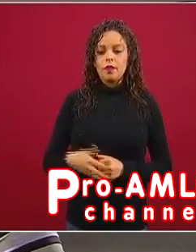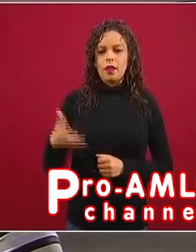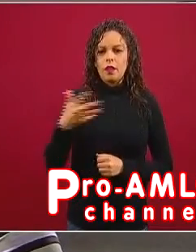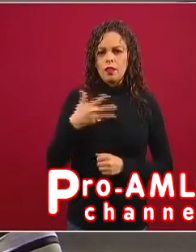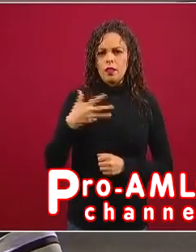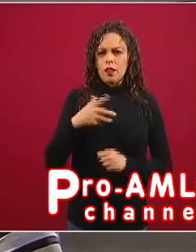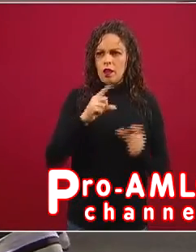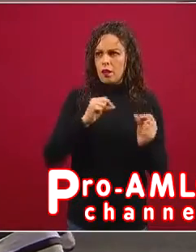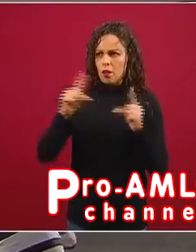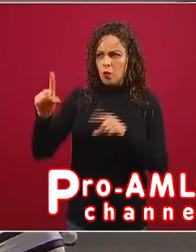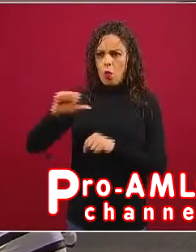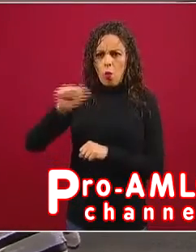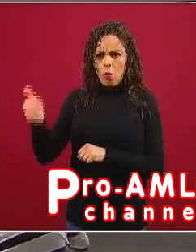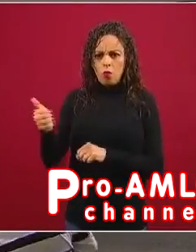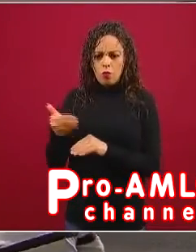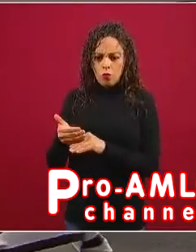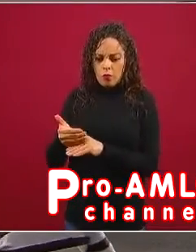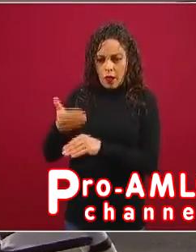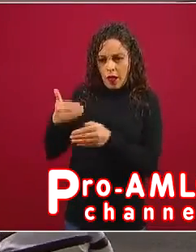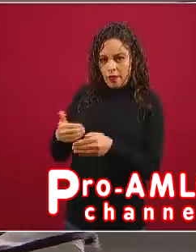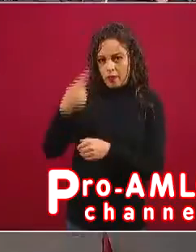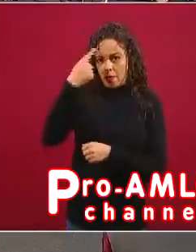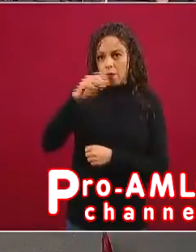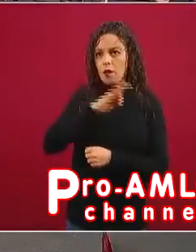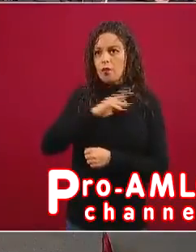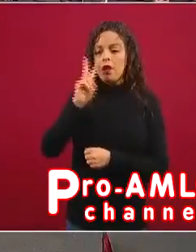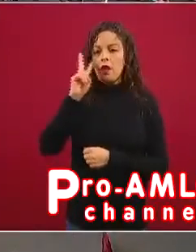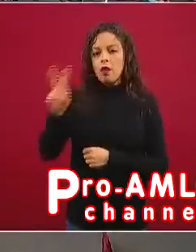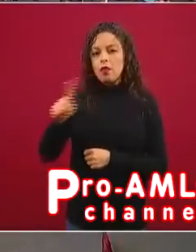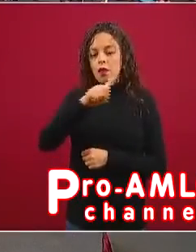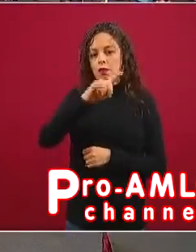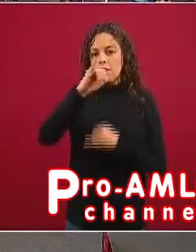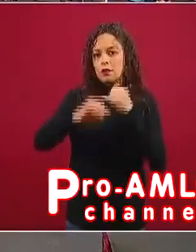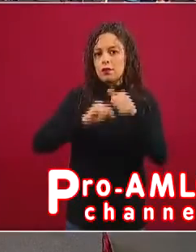de esta, precisamente para ver el panorama internacional.